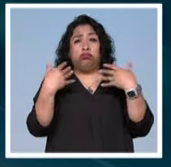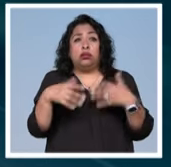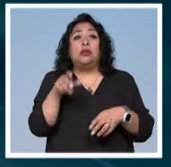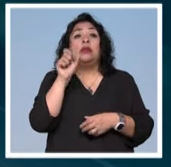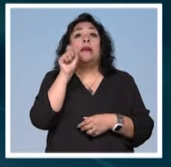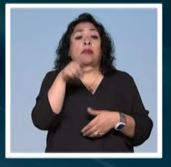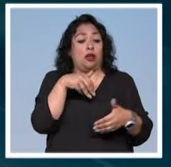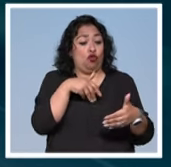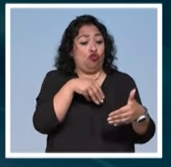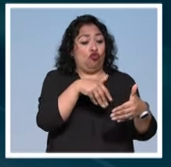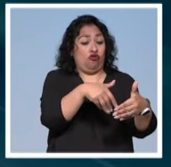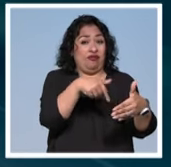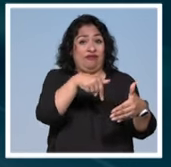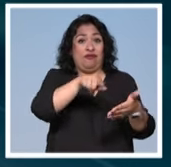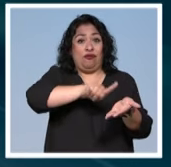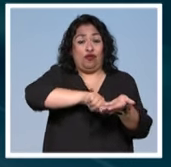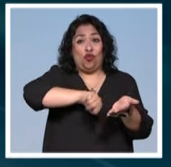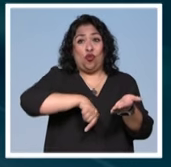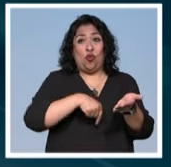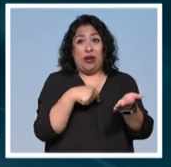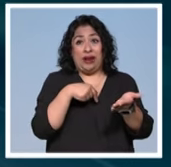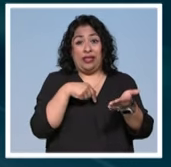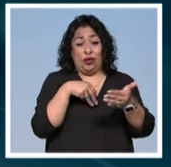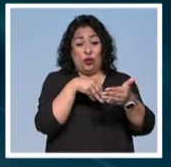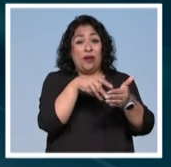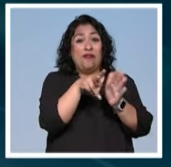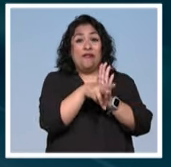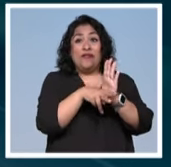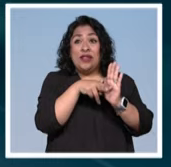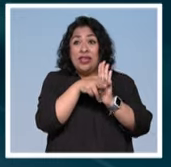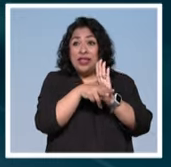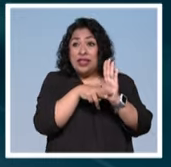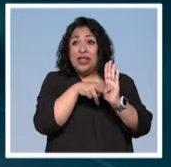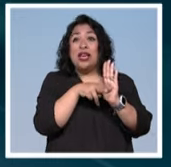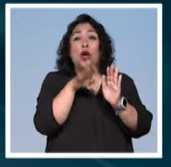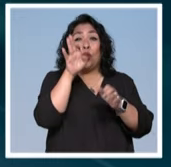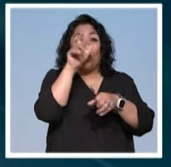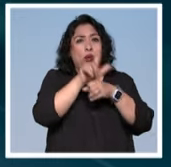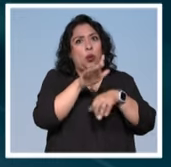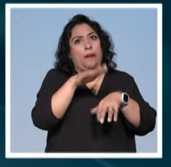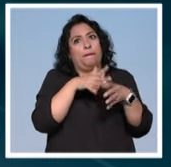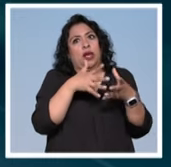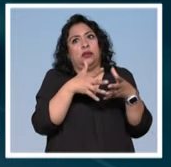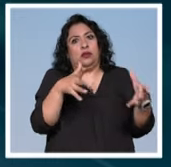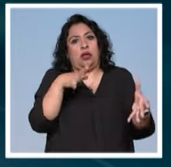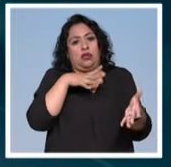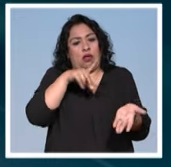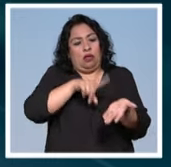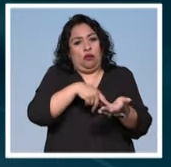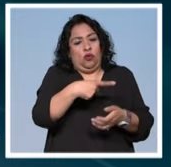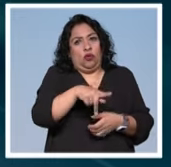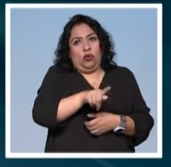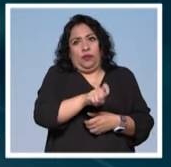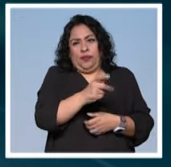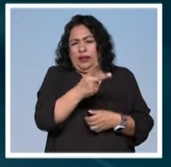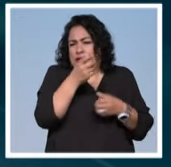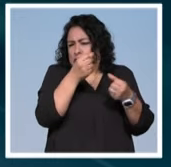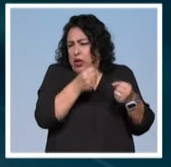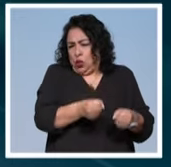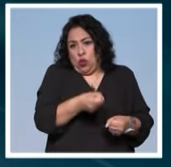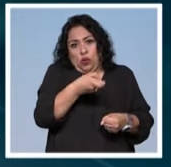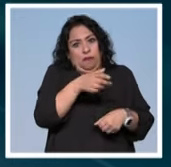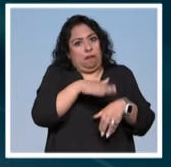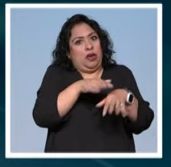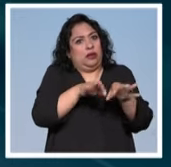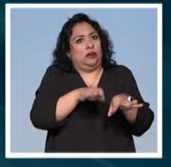un acerbo Y quizá el acerbo audiovisual de cultura más grande de México eso sin duda y uno de los más